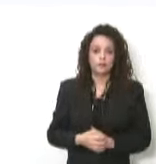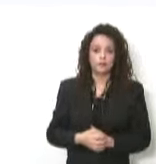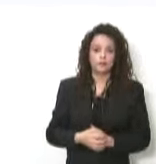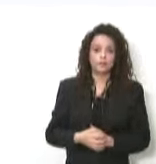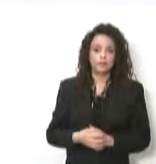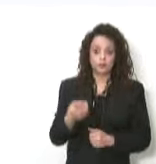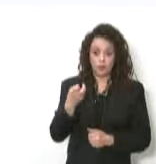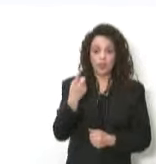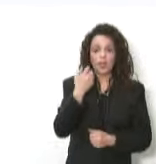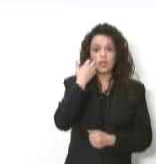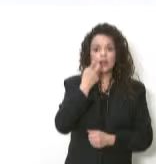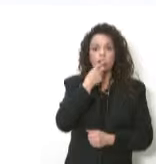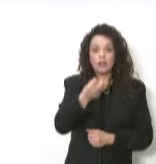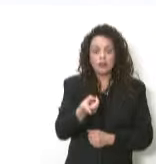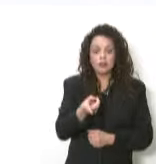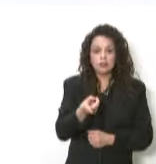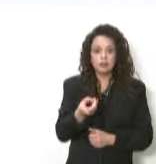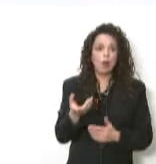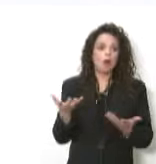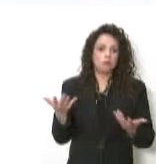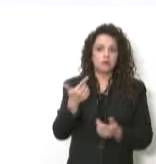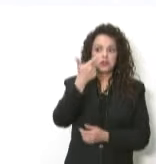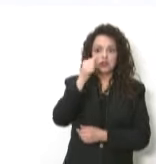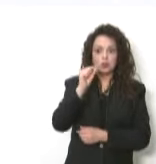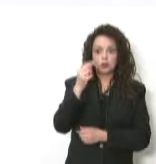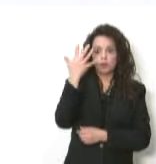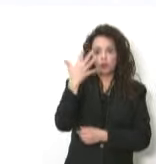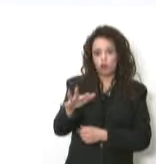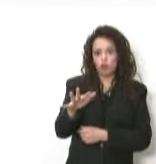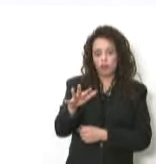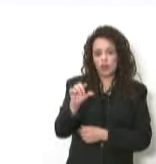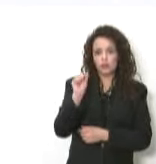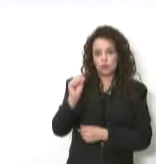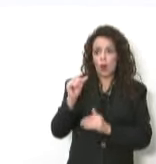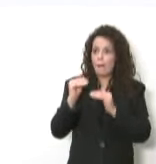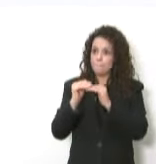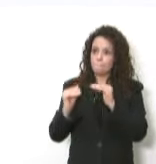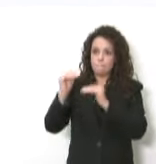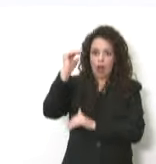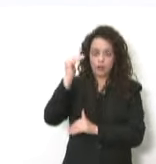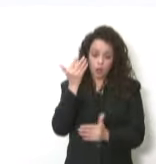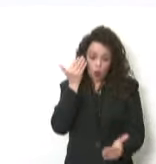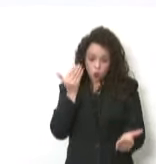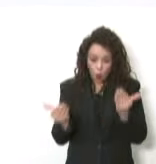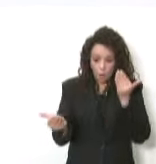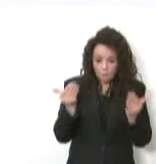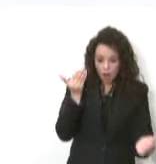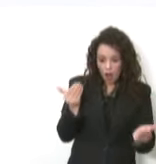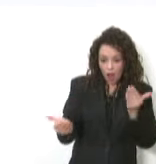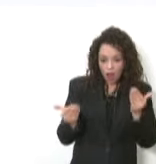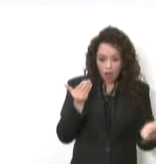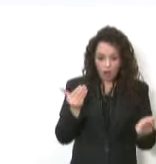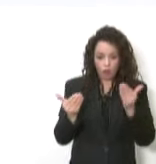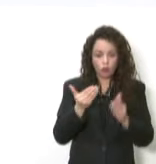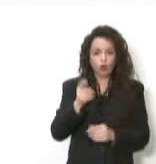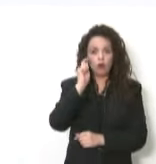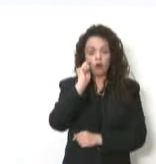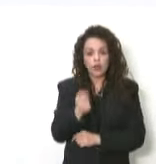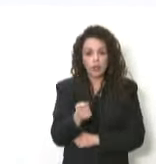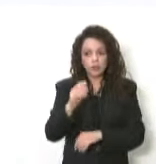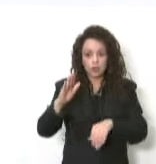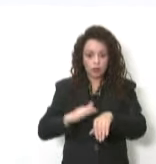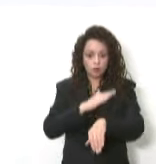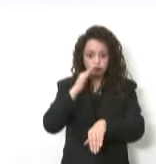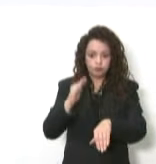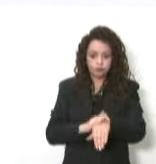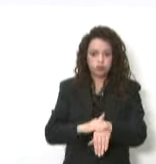significa un incremento de 7.10 puntos si lo comparamos con la calificación que se obtuvo